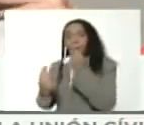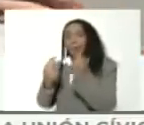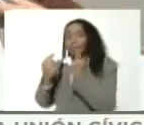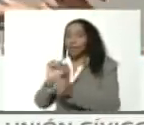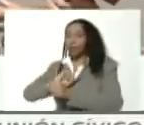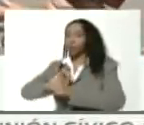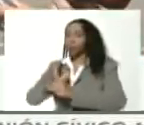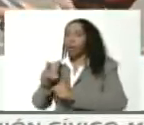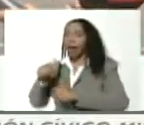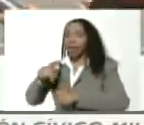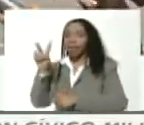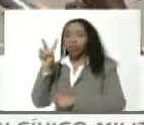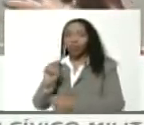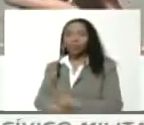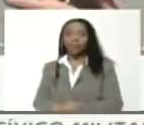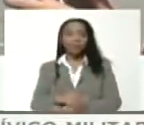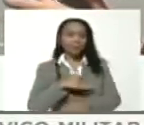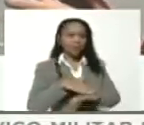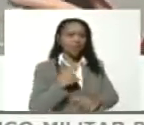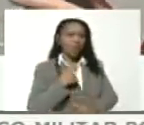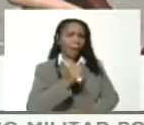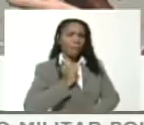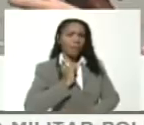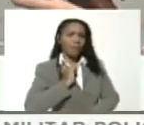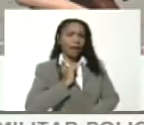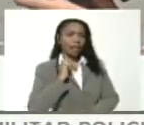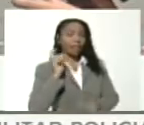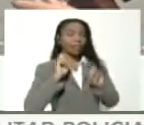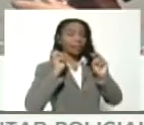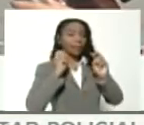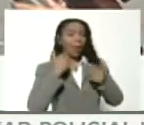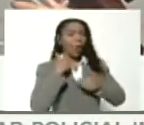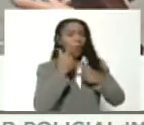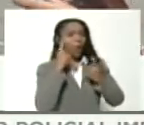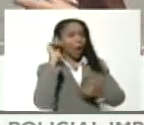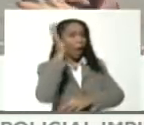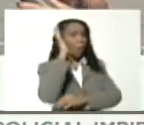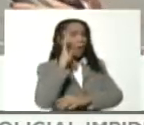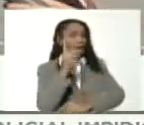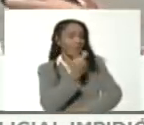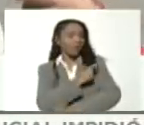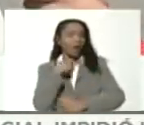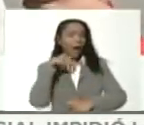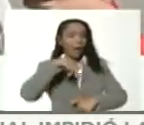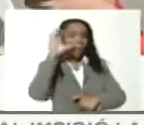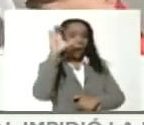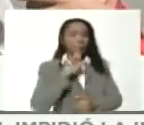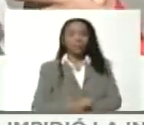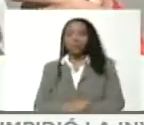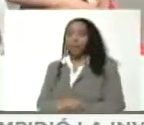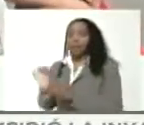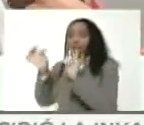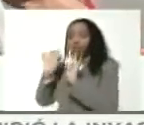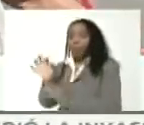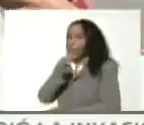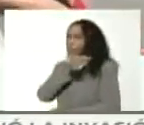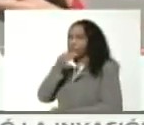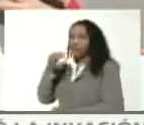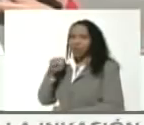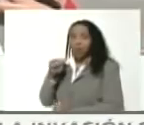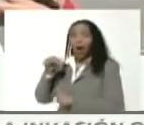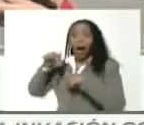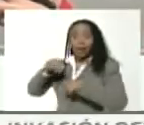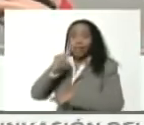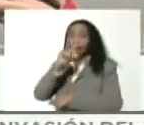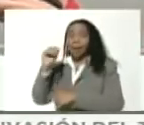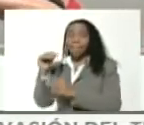COVID en Venezuela. Ministro, también quisiera aprovechar la ocasión para consultarle cómo va la jornada de vacunación en el país. De manera exitosa, las primeras